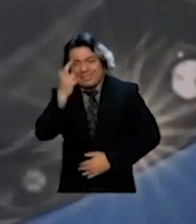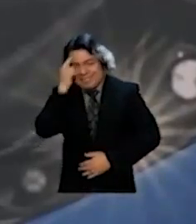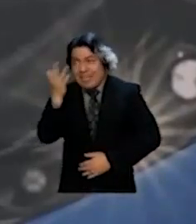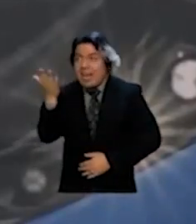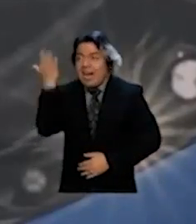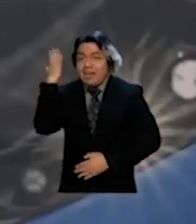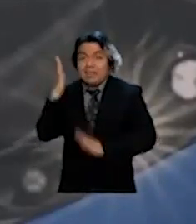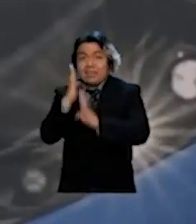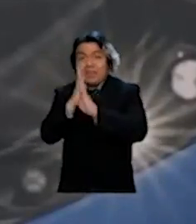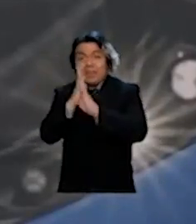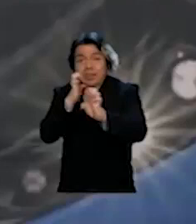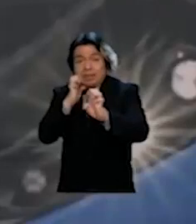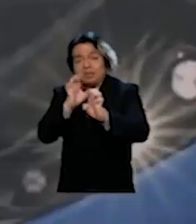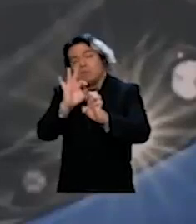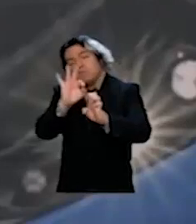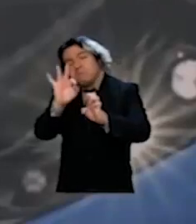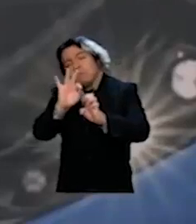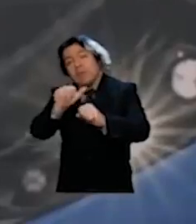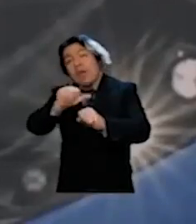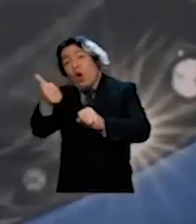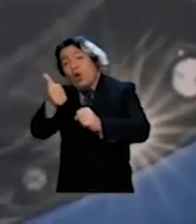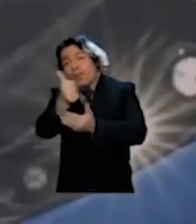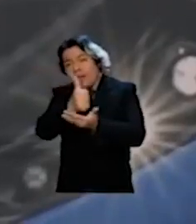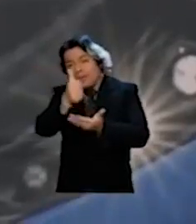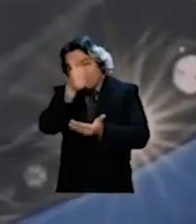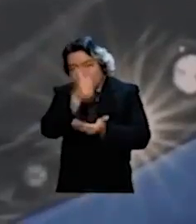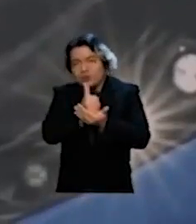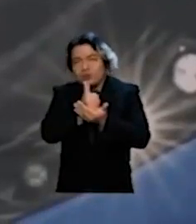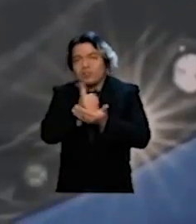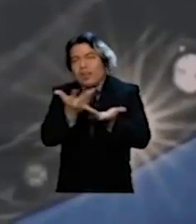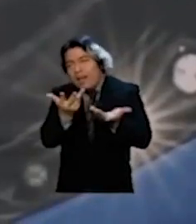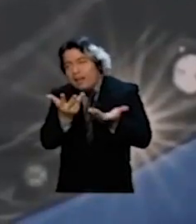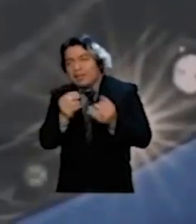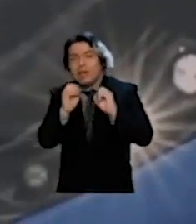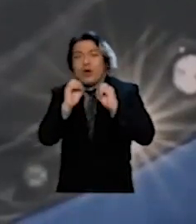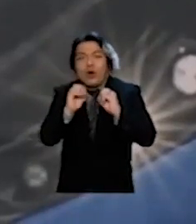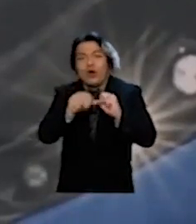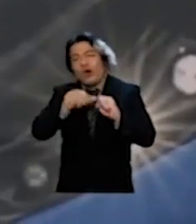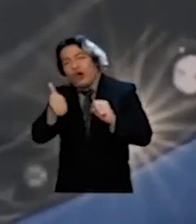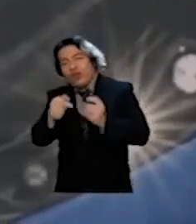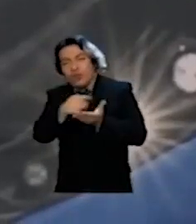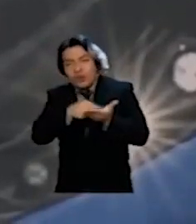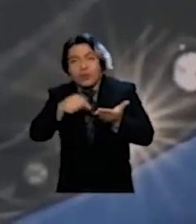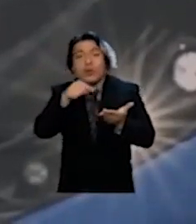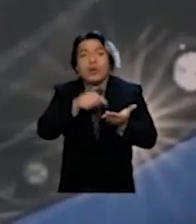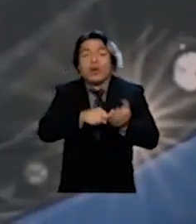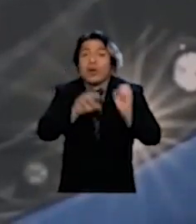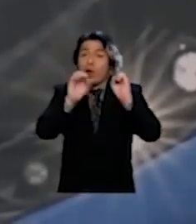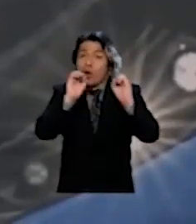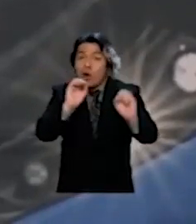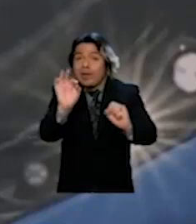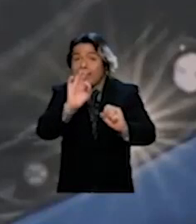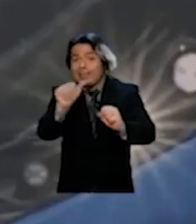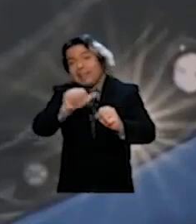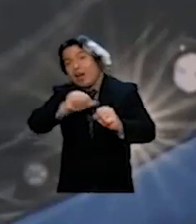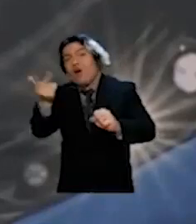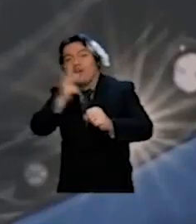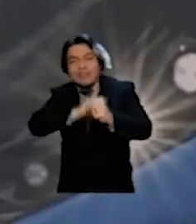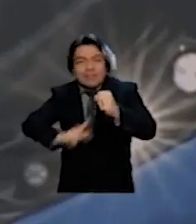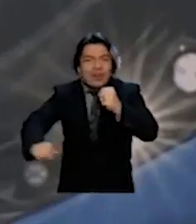dará ejemplo a otras ciudades del país a otras partes de la ciudad y por qué no a muchos otros